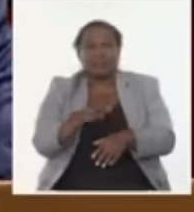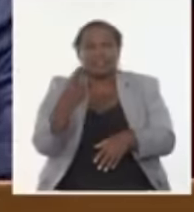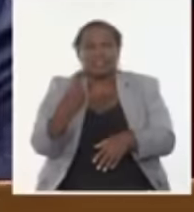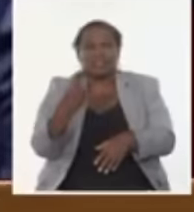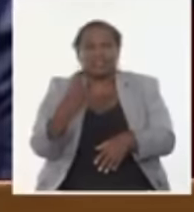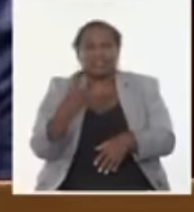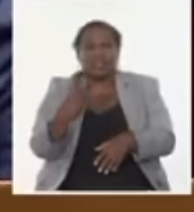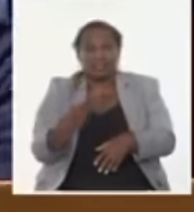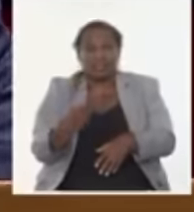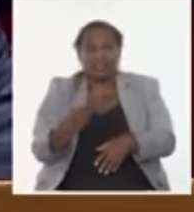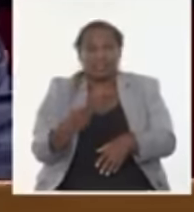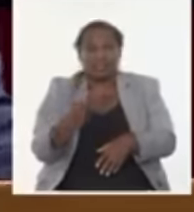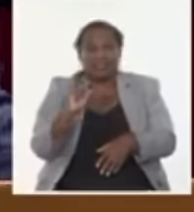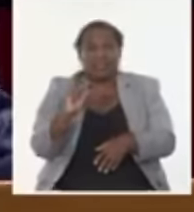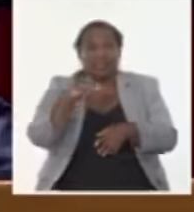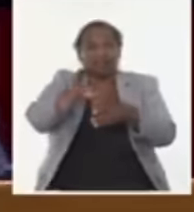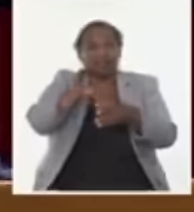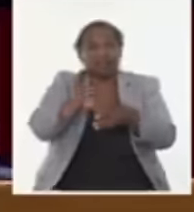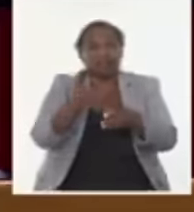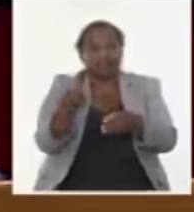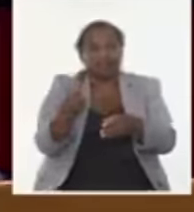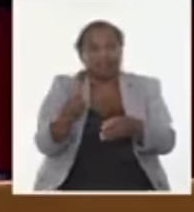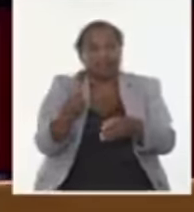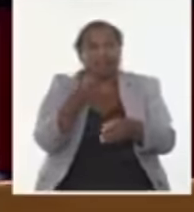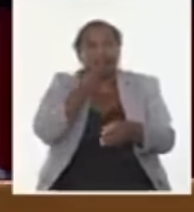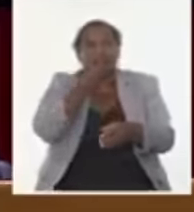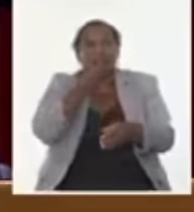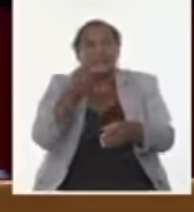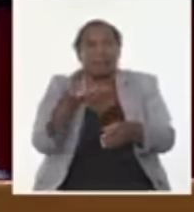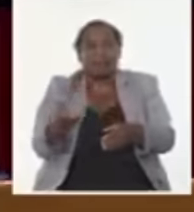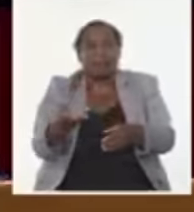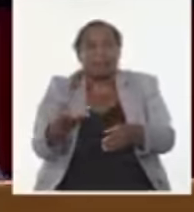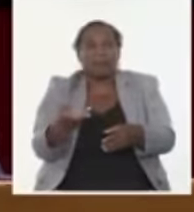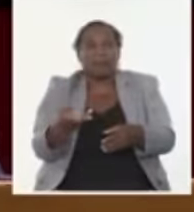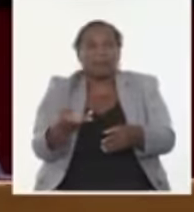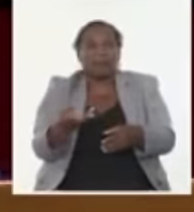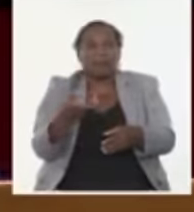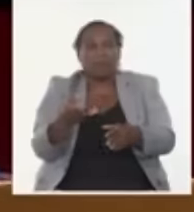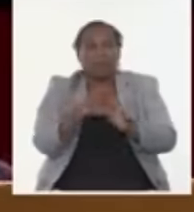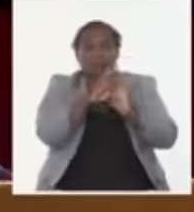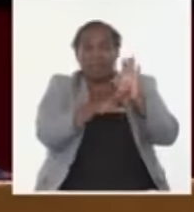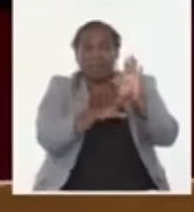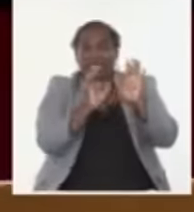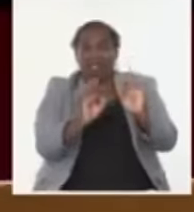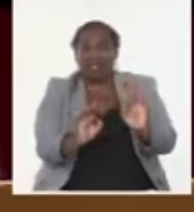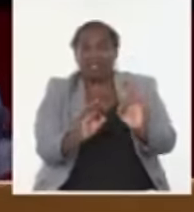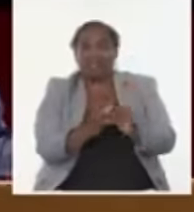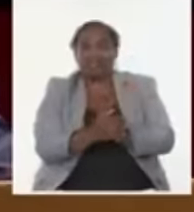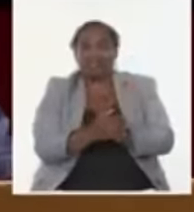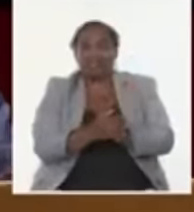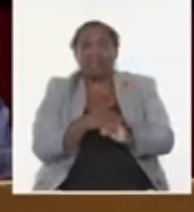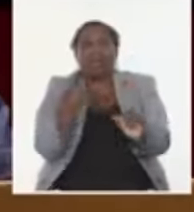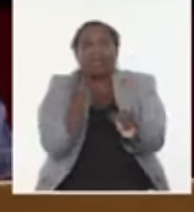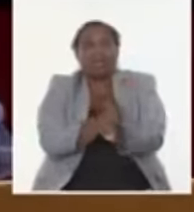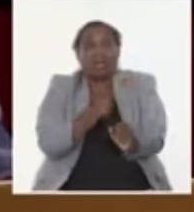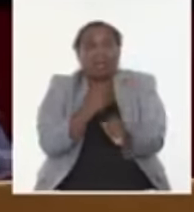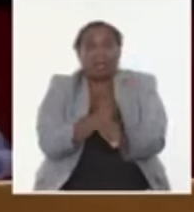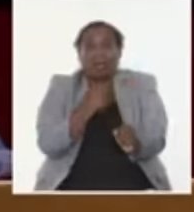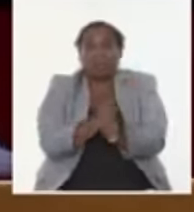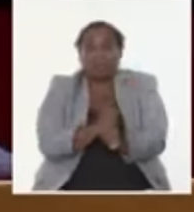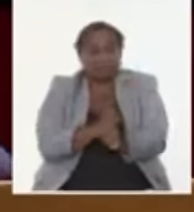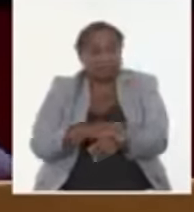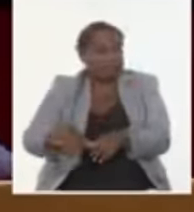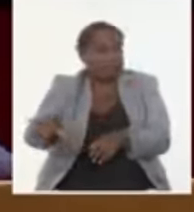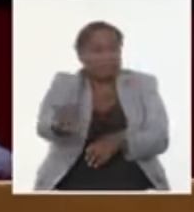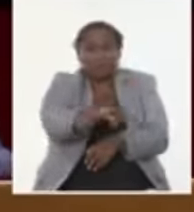muchos casos, de financiamiento para poder acometer alguna de estas medidas. Hemos trabajado por igual en